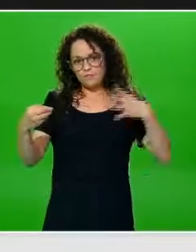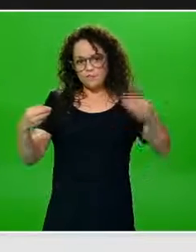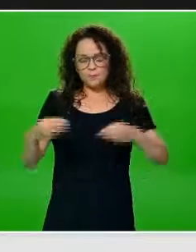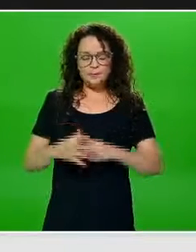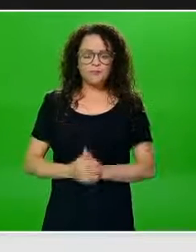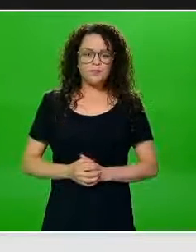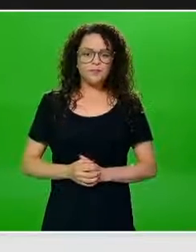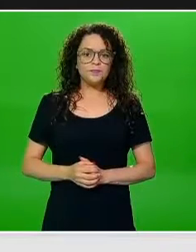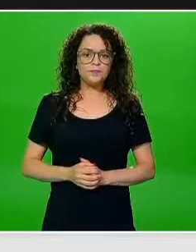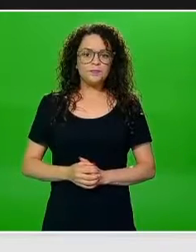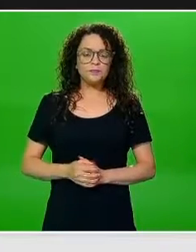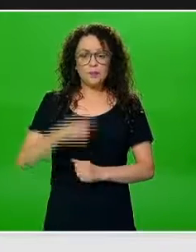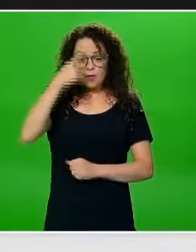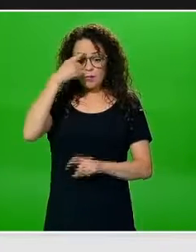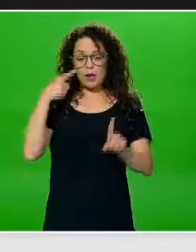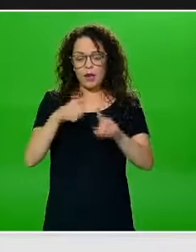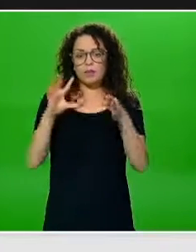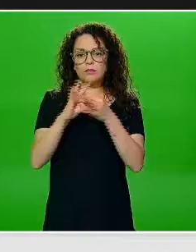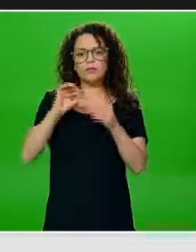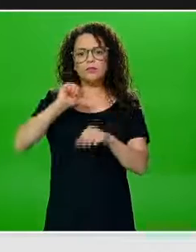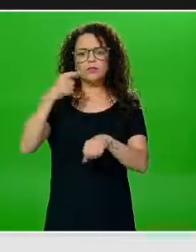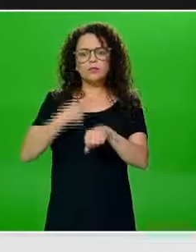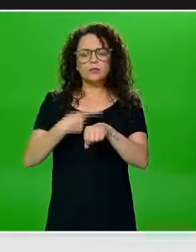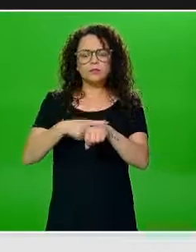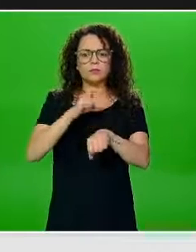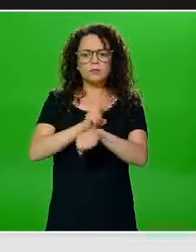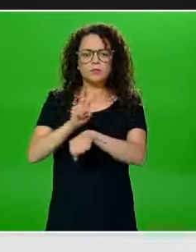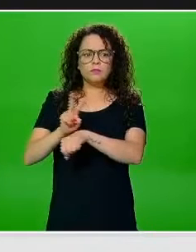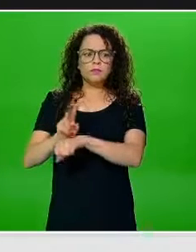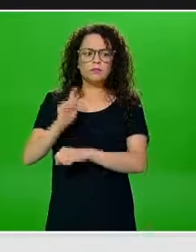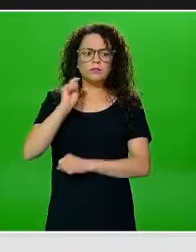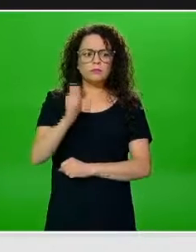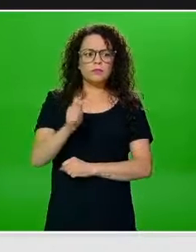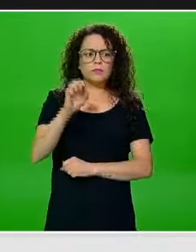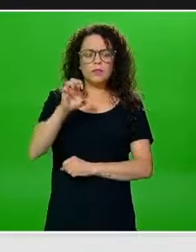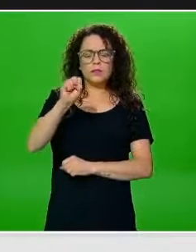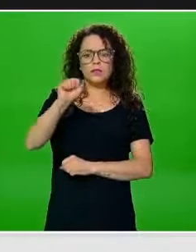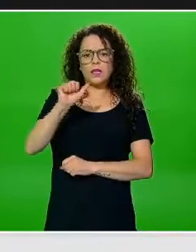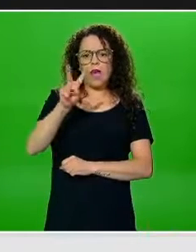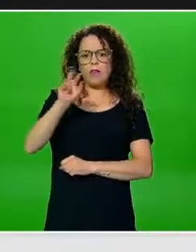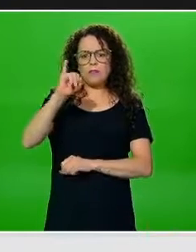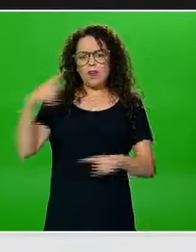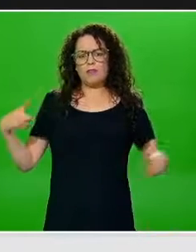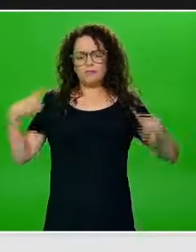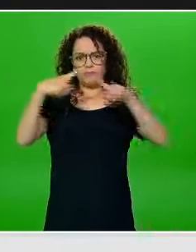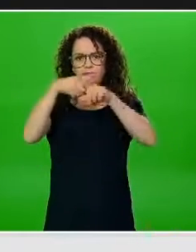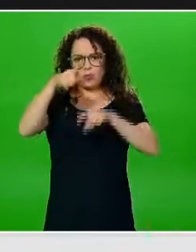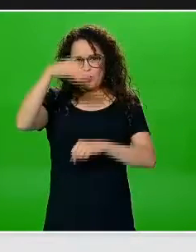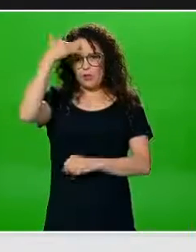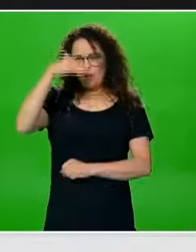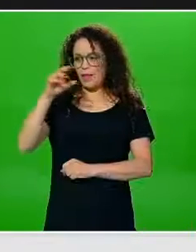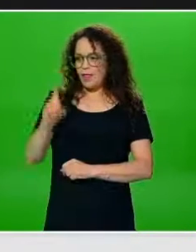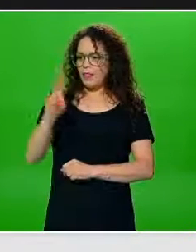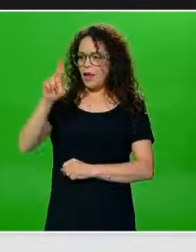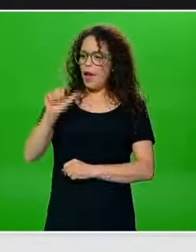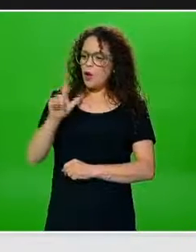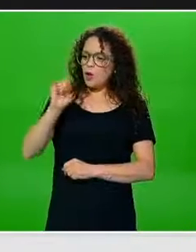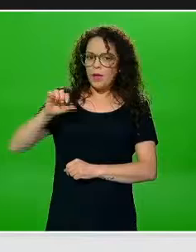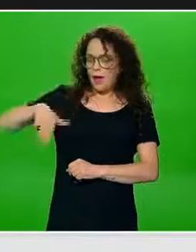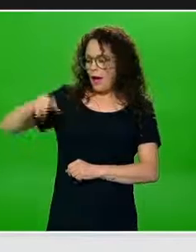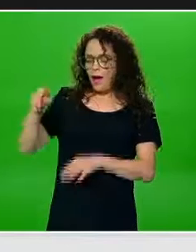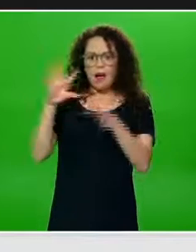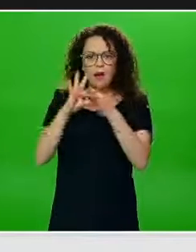al final para mencionar es la vigilancia epidemiológica de los ESAVI, que como ustedes saben y el doctor Alomía nos acaba de